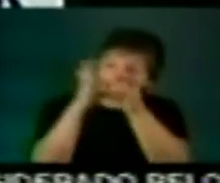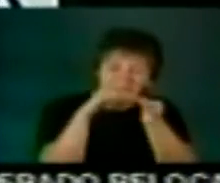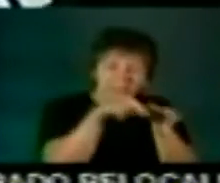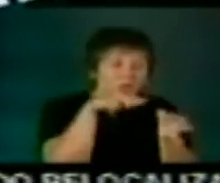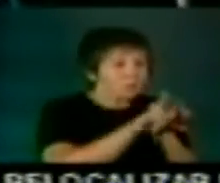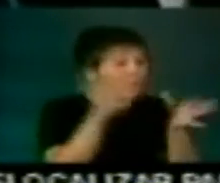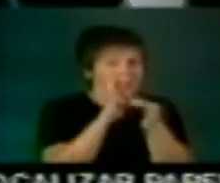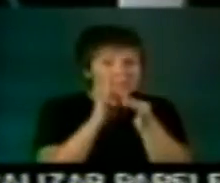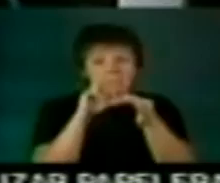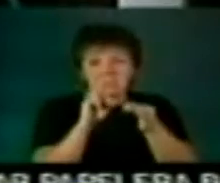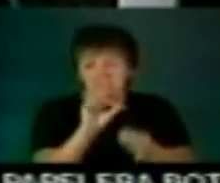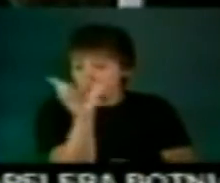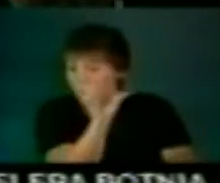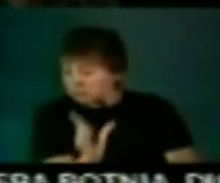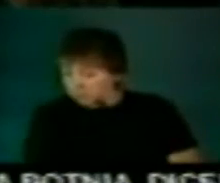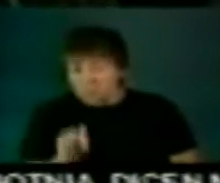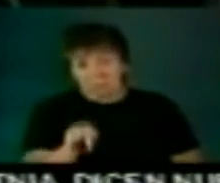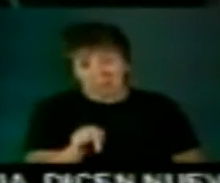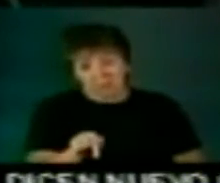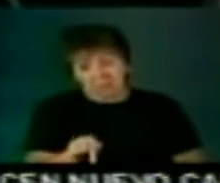Los latinoamericanos,